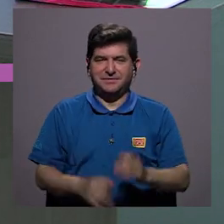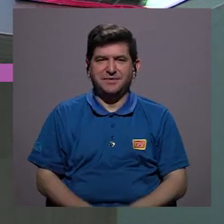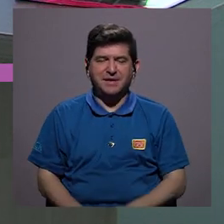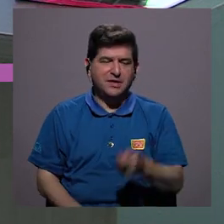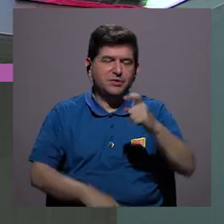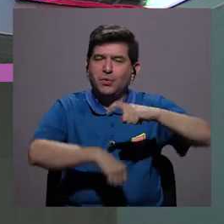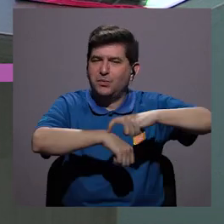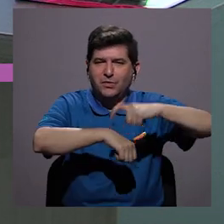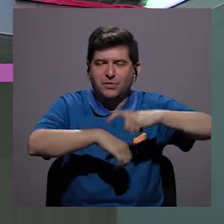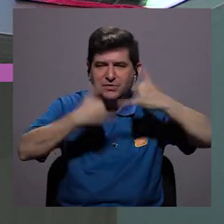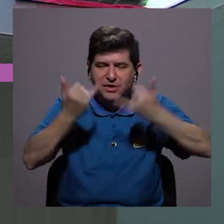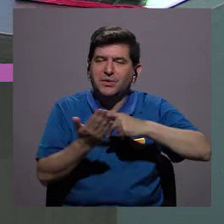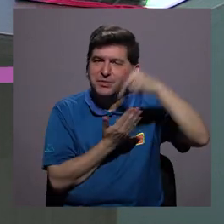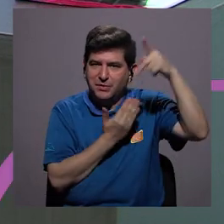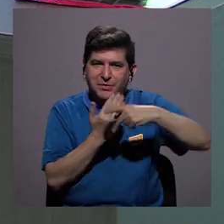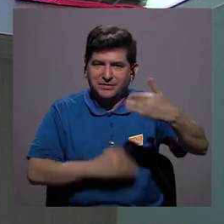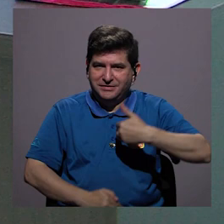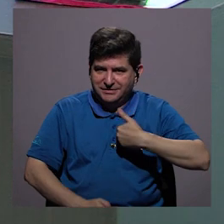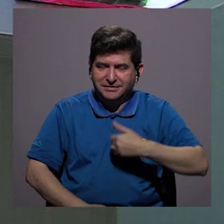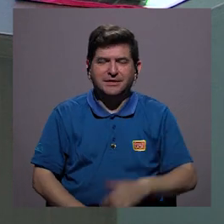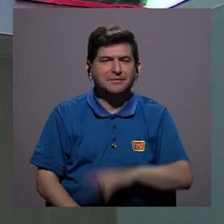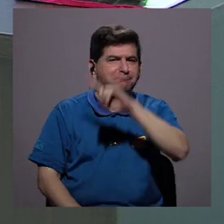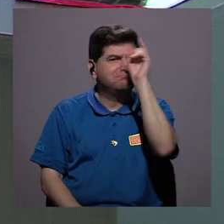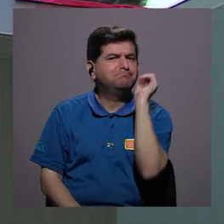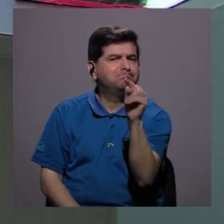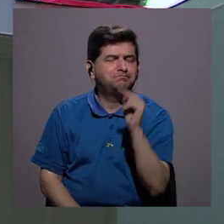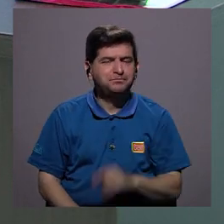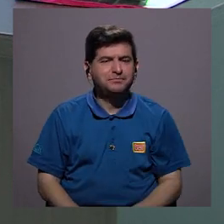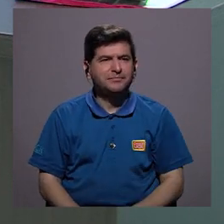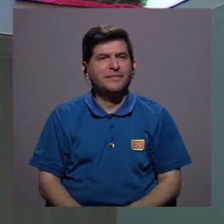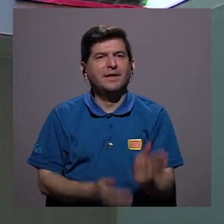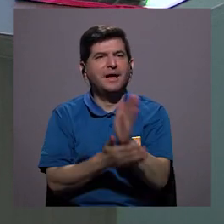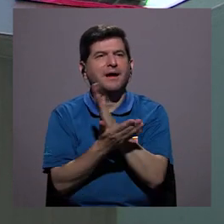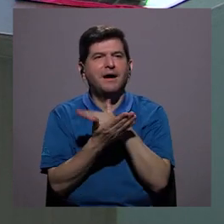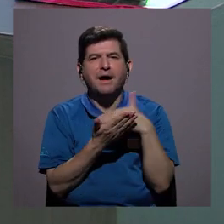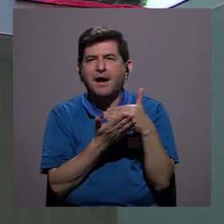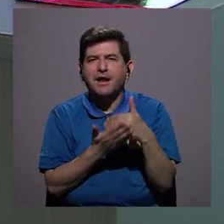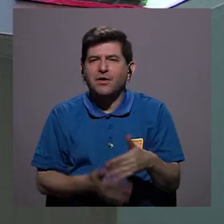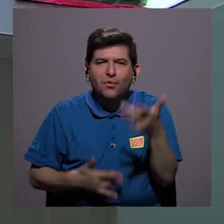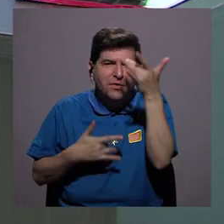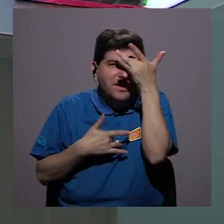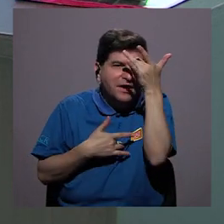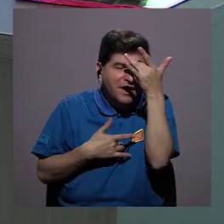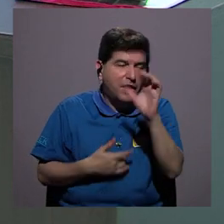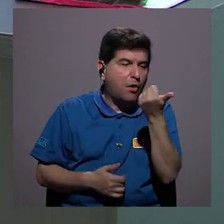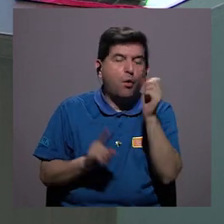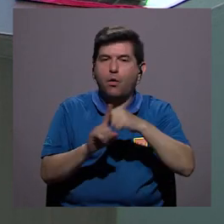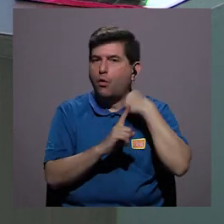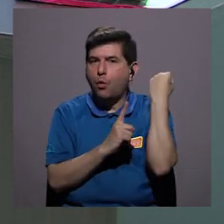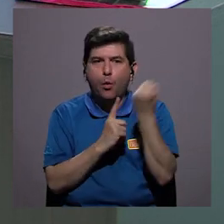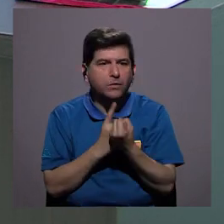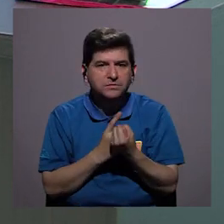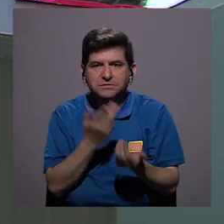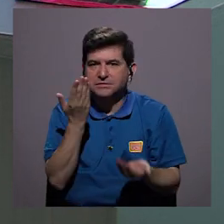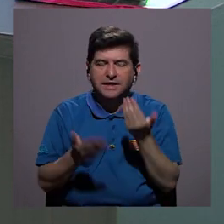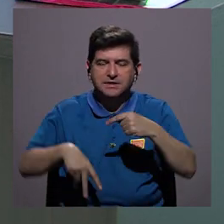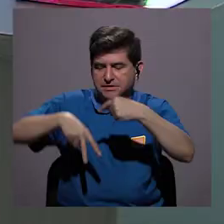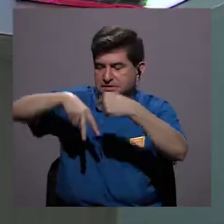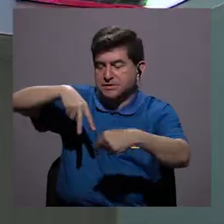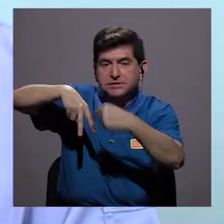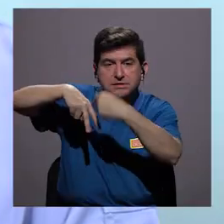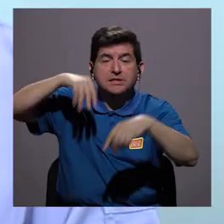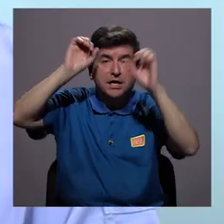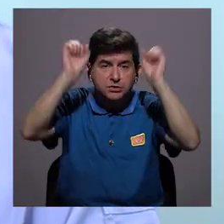nos queda poquito tiempo del programa. Quisiera preguntarle si hay alguna patología o alguna otra situación en las